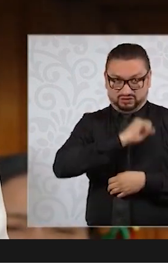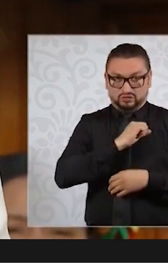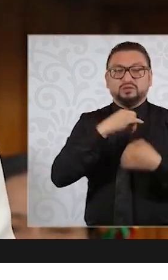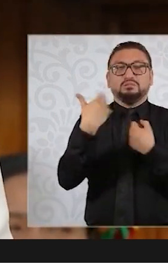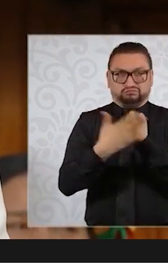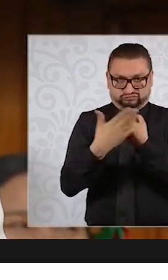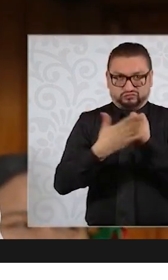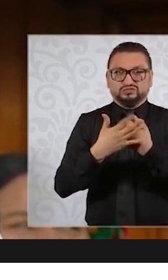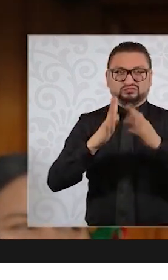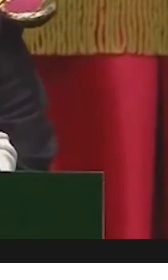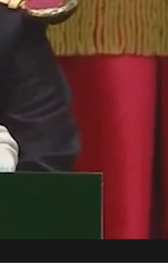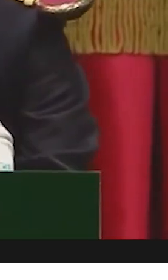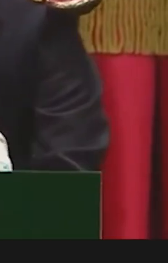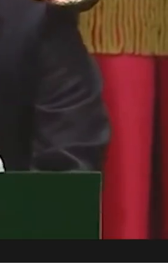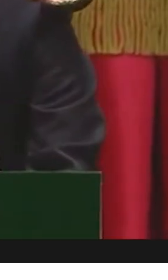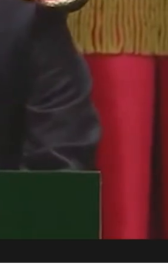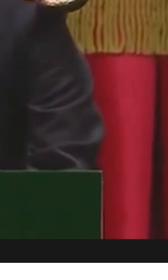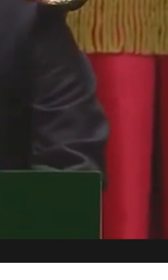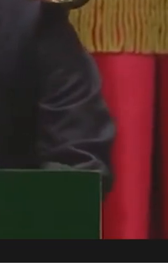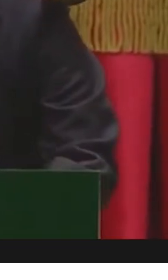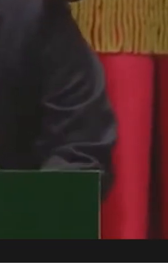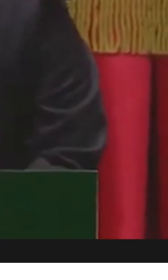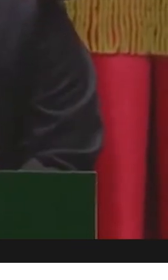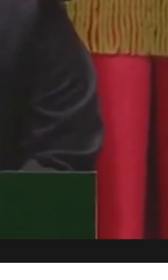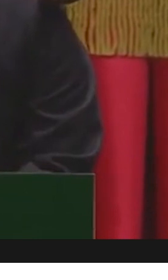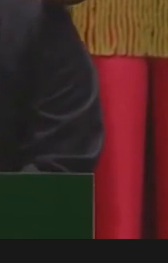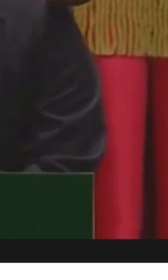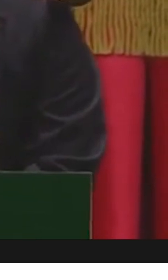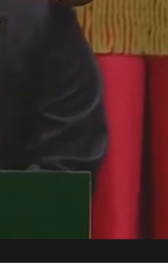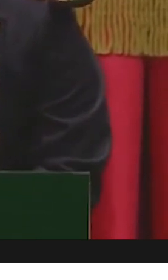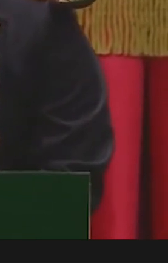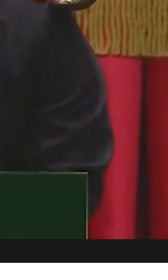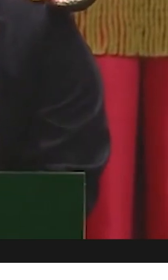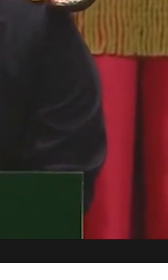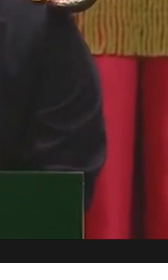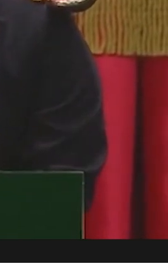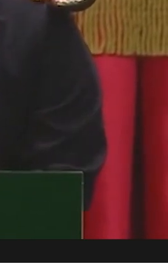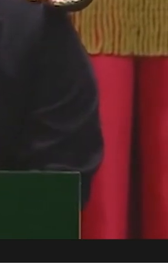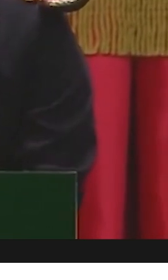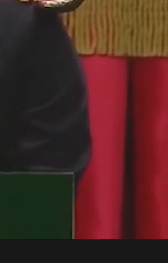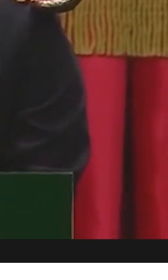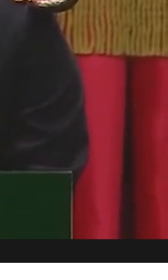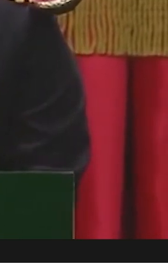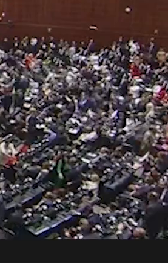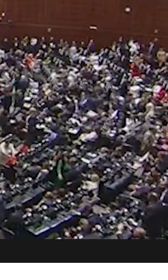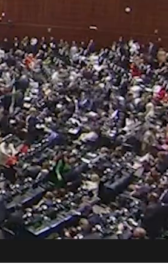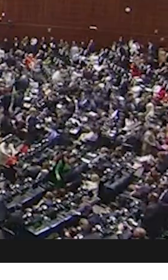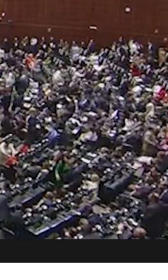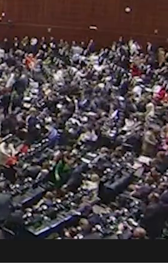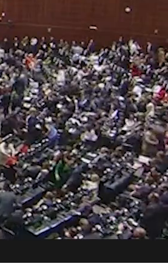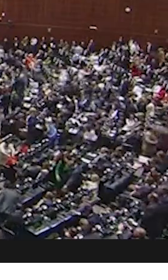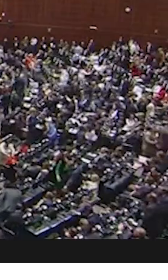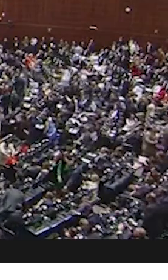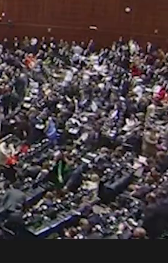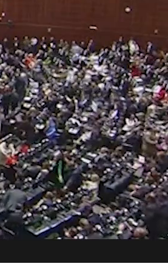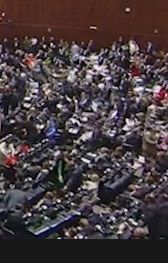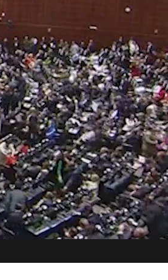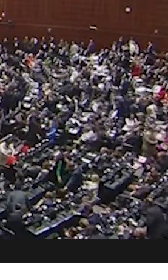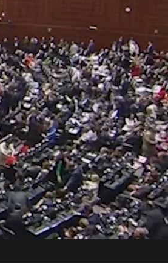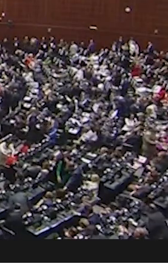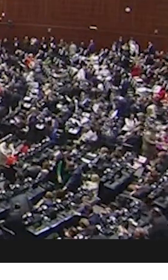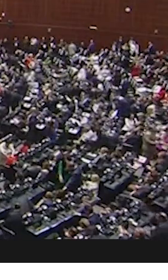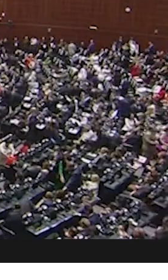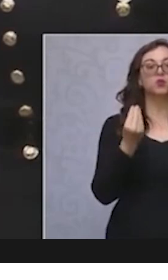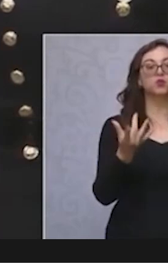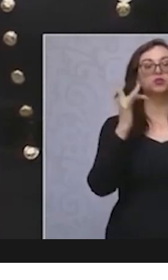senadores y a los presidentes municipales. Esto creo yo que es muy positivo, sobre todo en el ámbito municipal. Pero bueno, sin embargo, hay